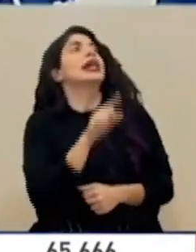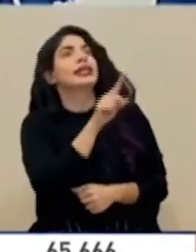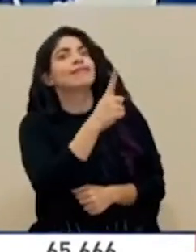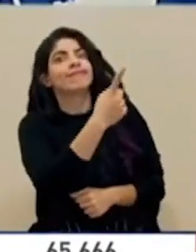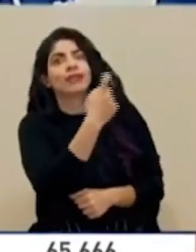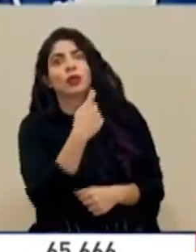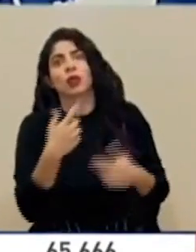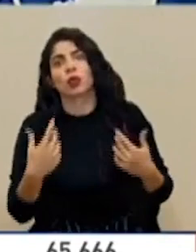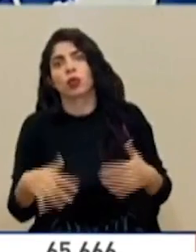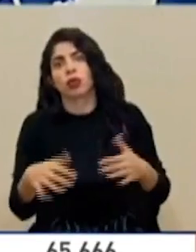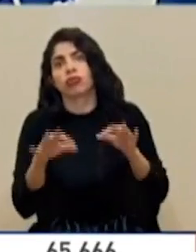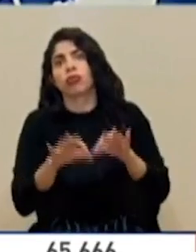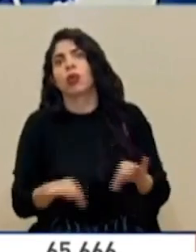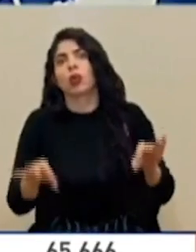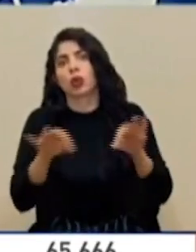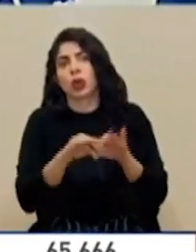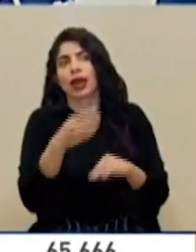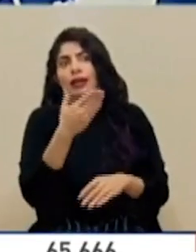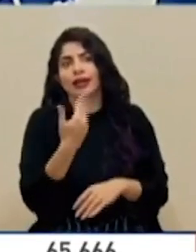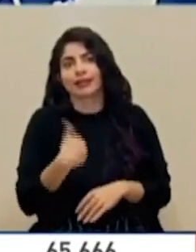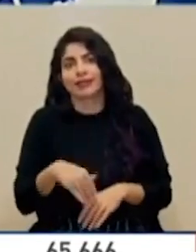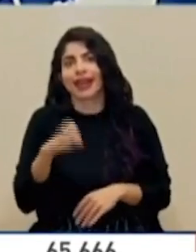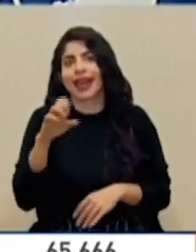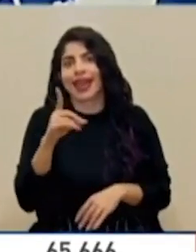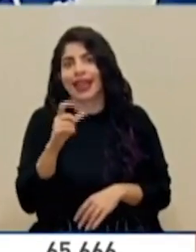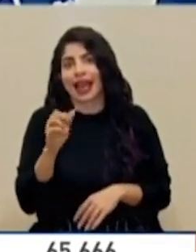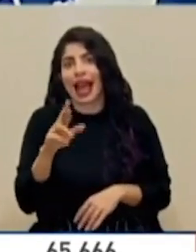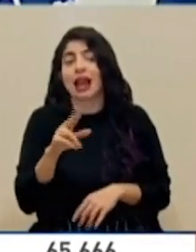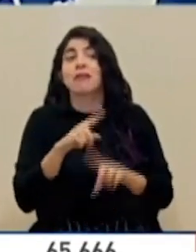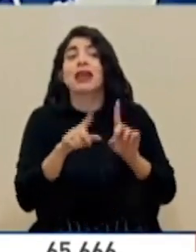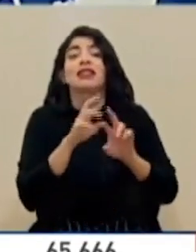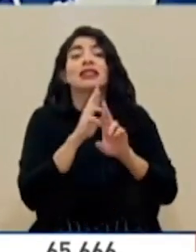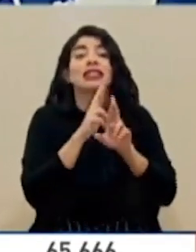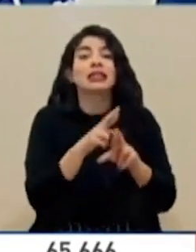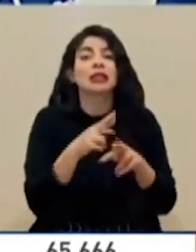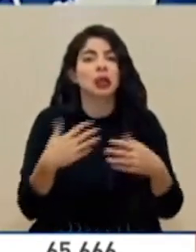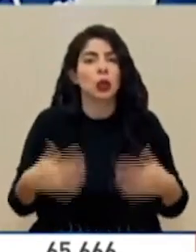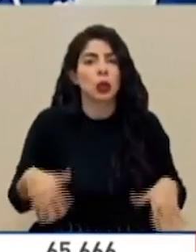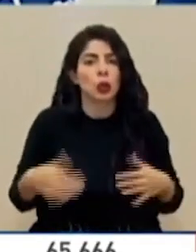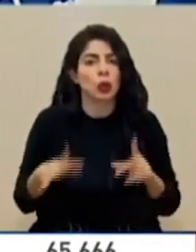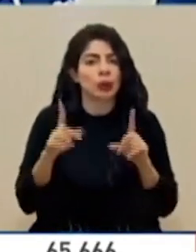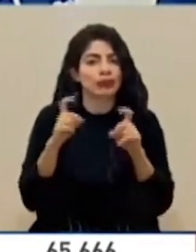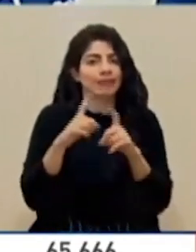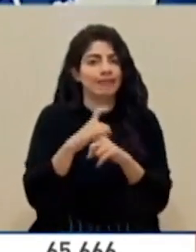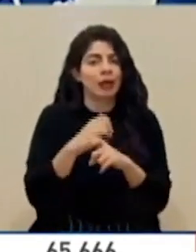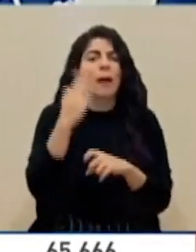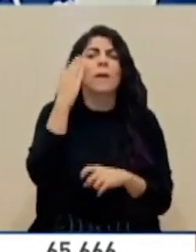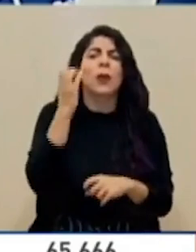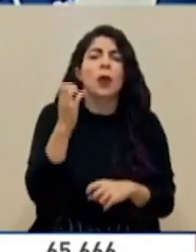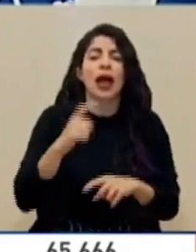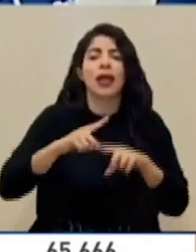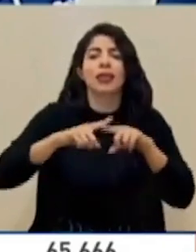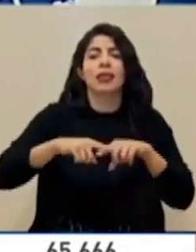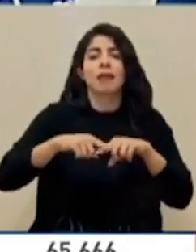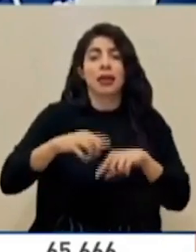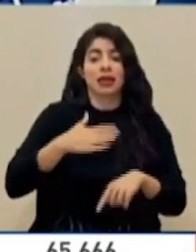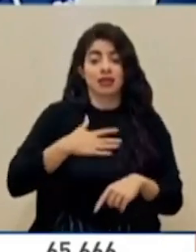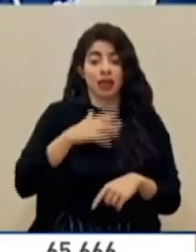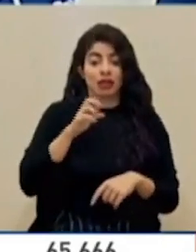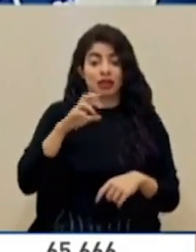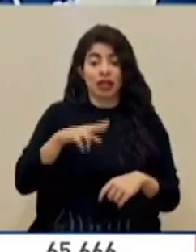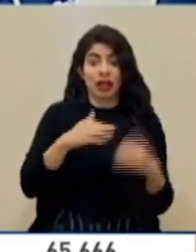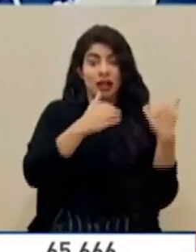importantísima, don Edgar, y compleja de contestar porque depende principalmente de factores fuera del control de Costa